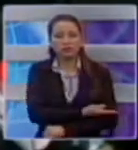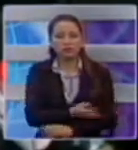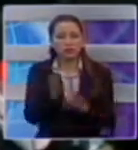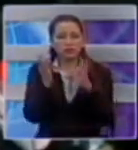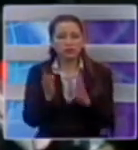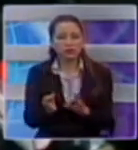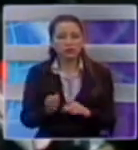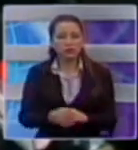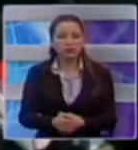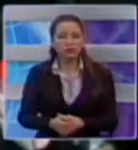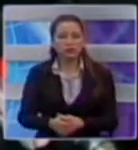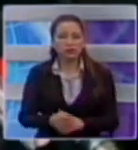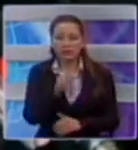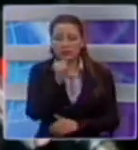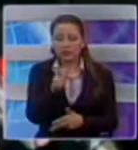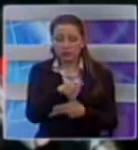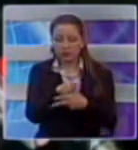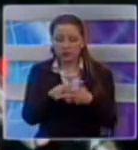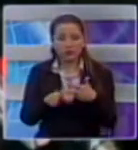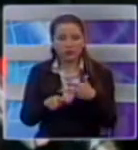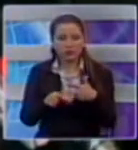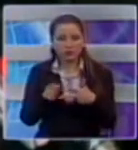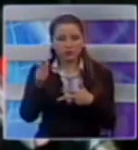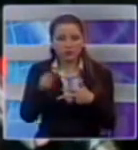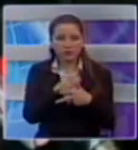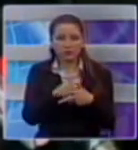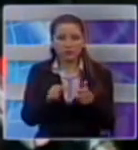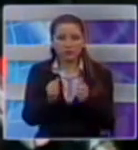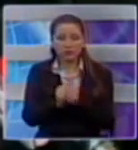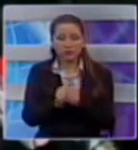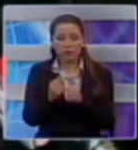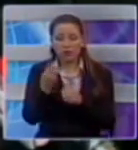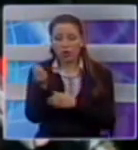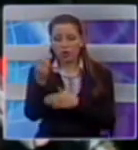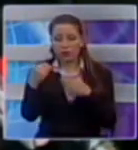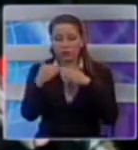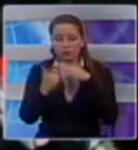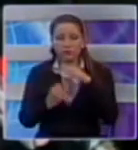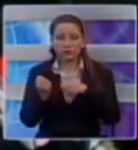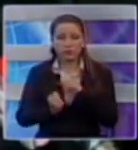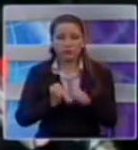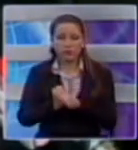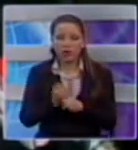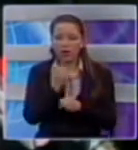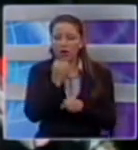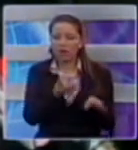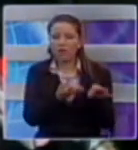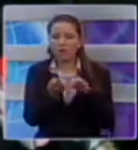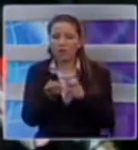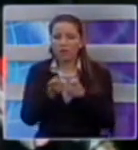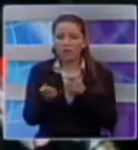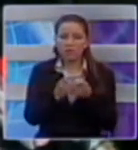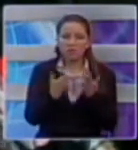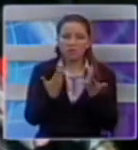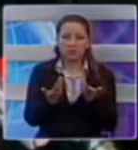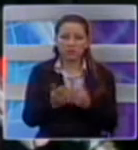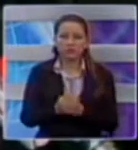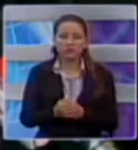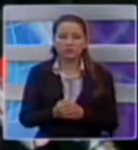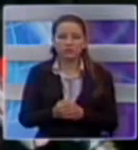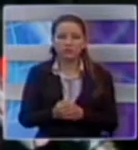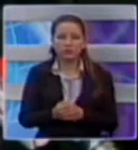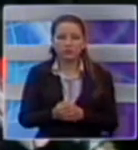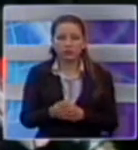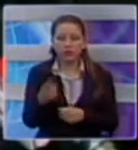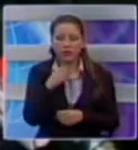la hipótesis de que estos 3 individuos, en conjunto con el menor aislado, tendrían un modo de operación en donde